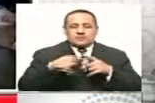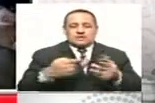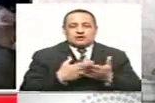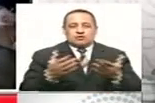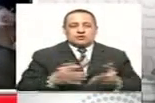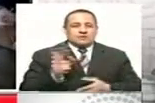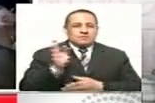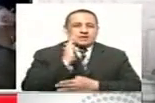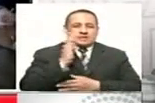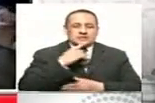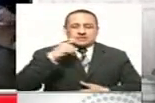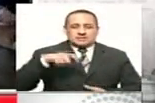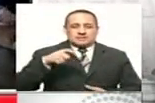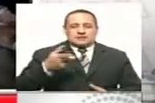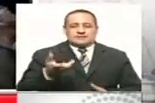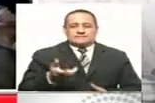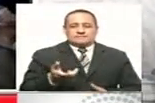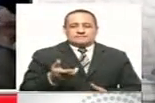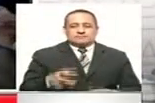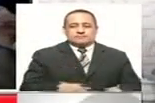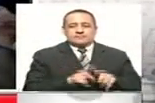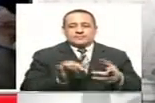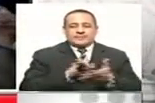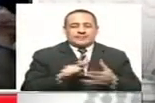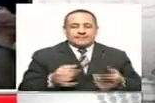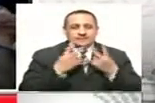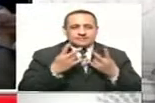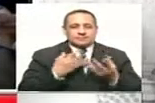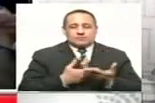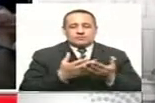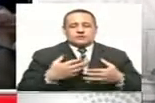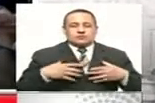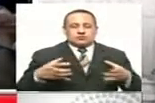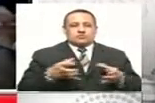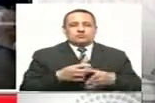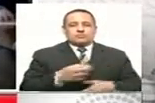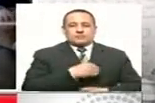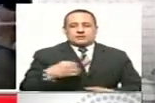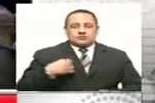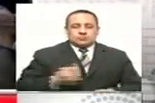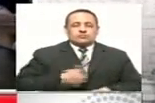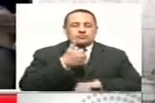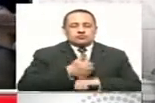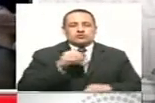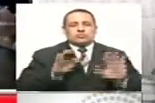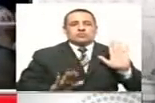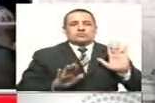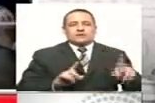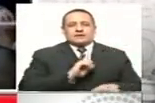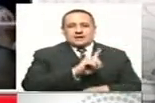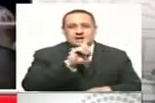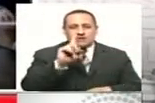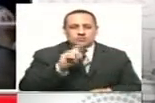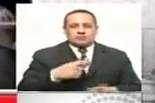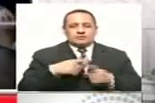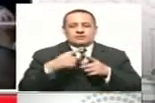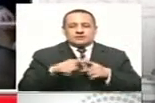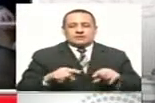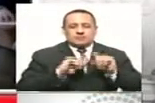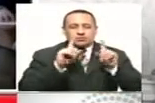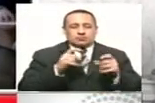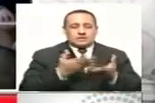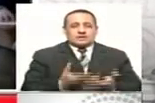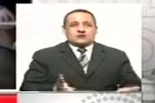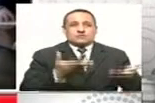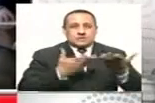de emergencia y urgencia, ¿no? Entonces, desde la PCM nos comprometemos a eso, y cada una de las preguntas que